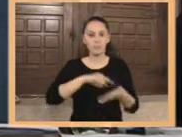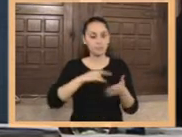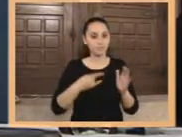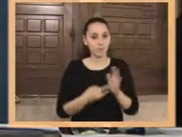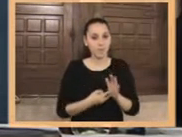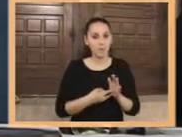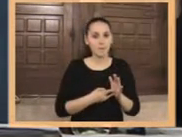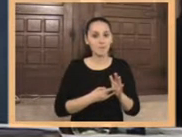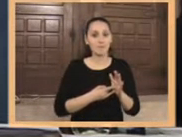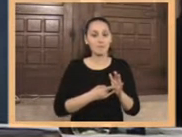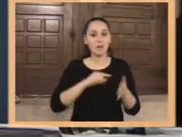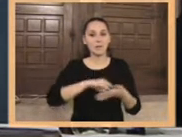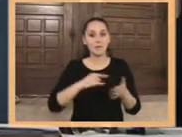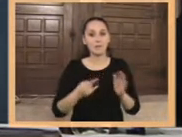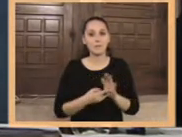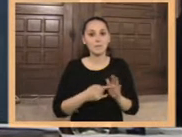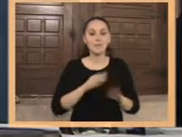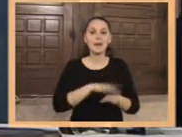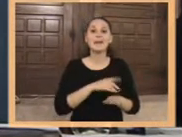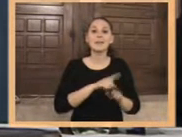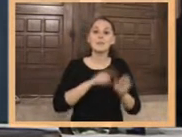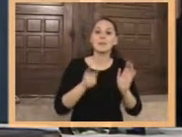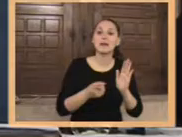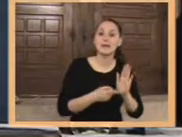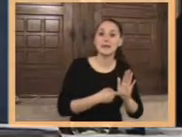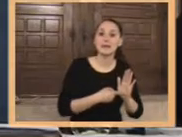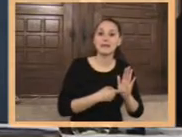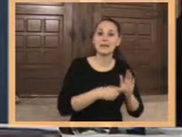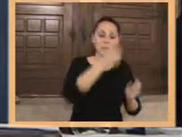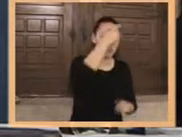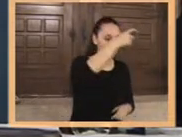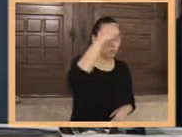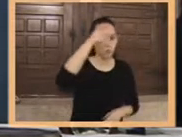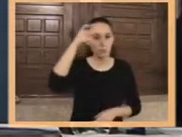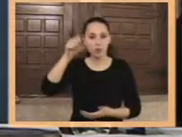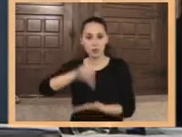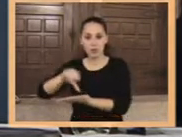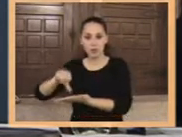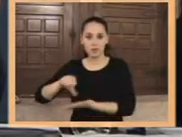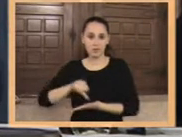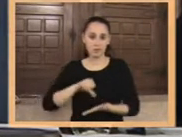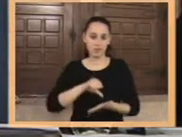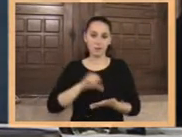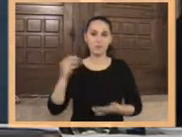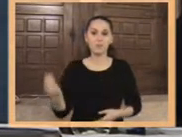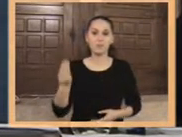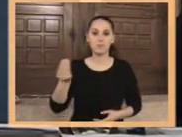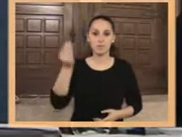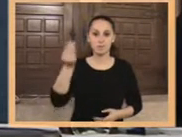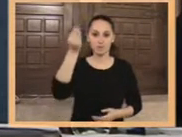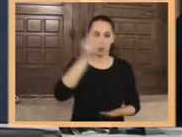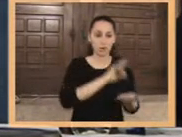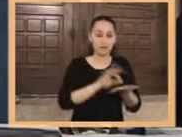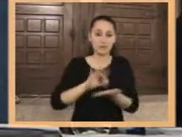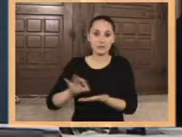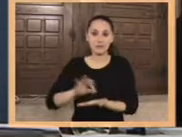que tenían como eje central a los municipios y al mundo rural, quienes deben disponer de financiación suficiente para prestar la multitud de servicios